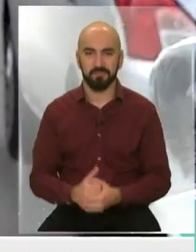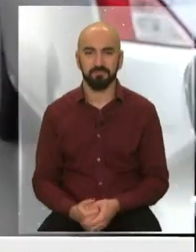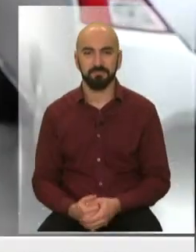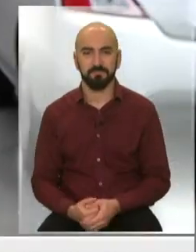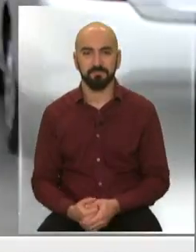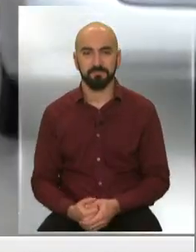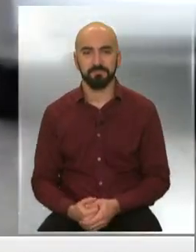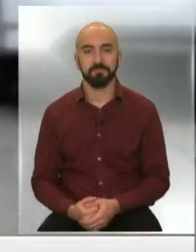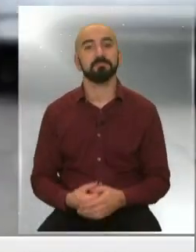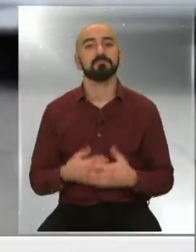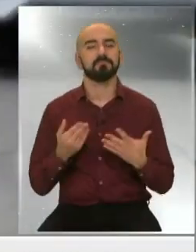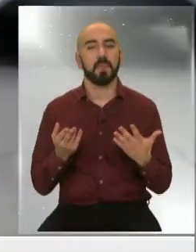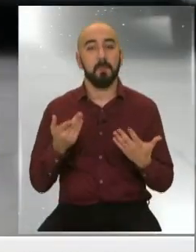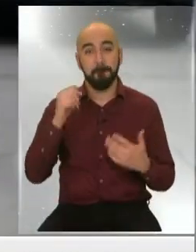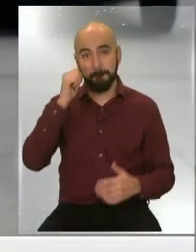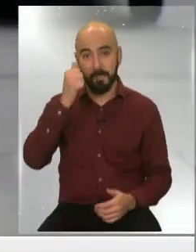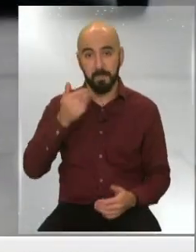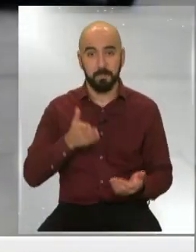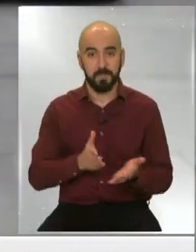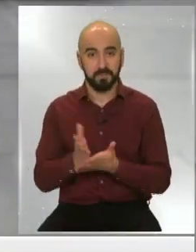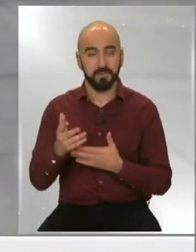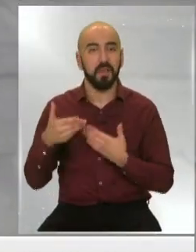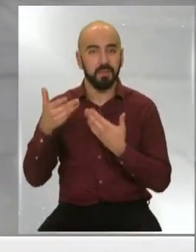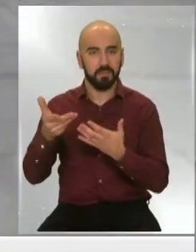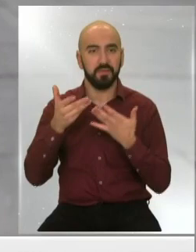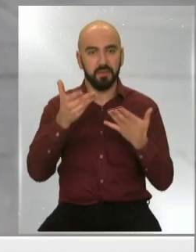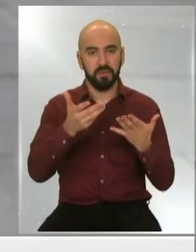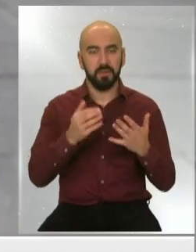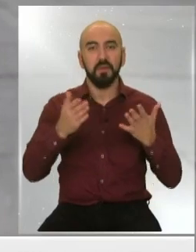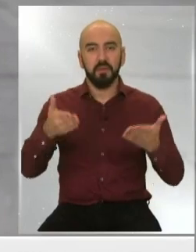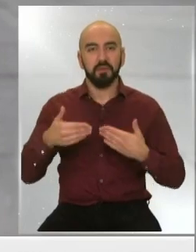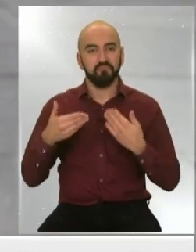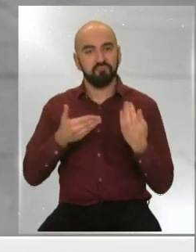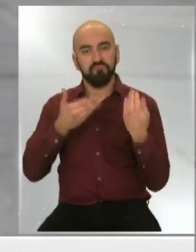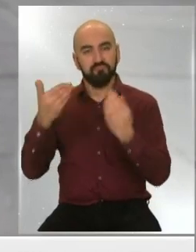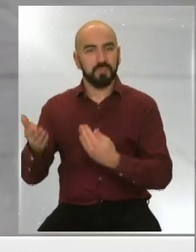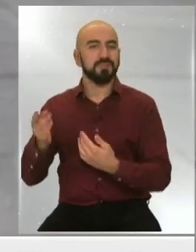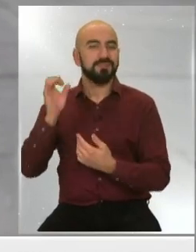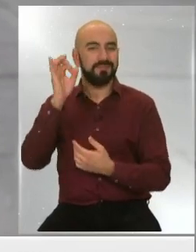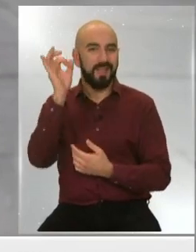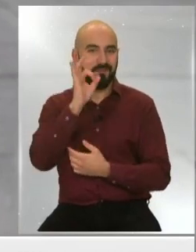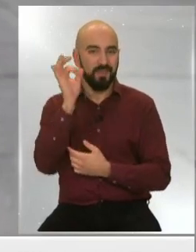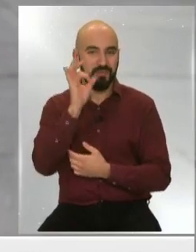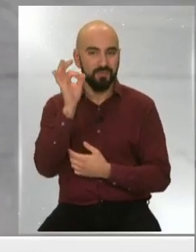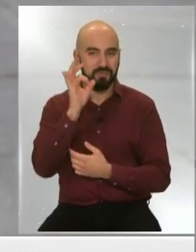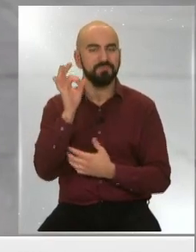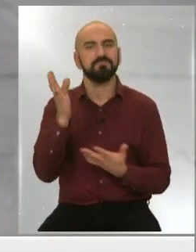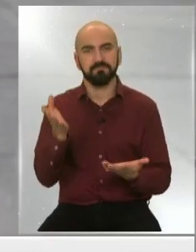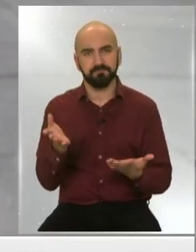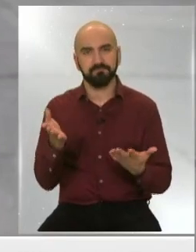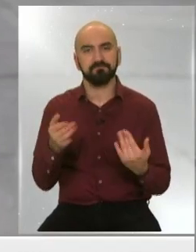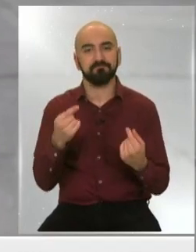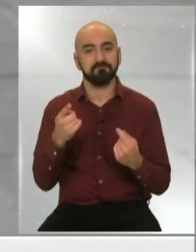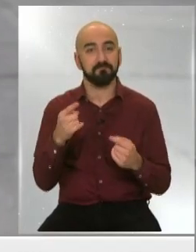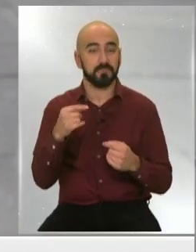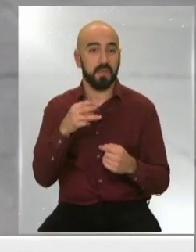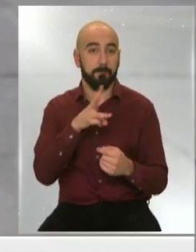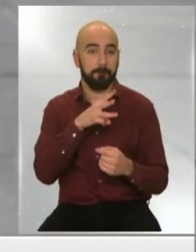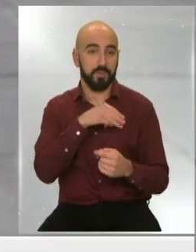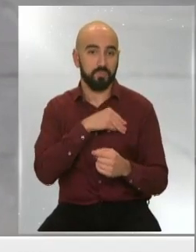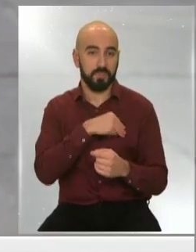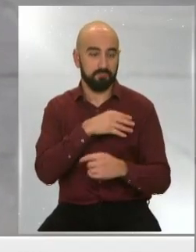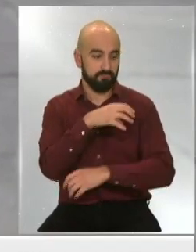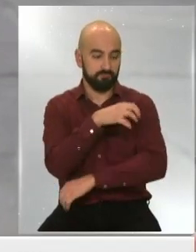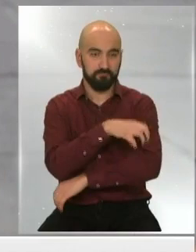Entonces, mañana comienza la entrega como plan piloto. El día sábado, las 32 comunas de la región metropolitana van a seguir recibiendo los alimentos, pero